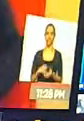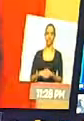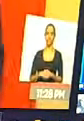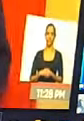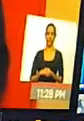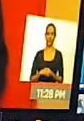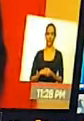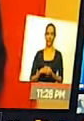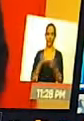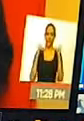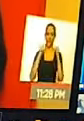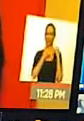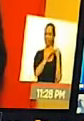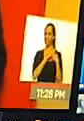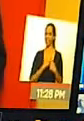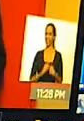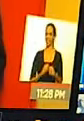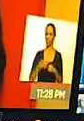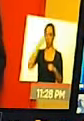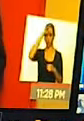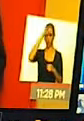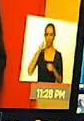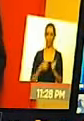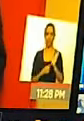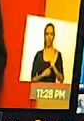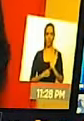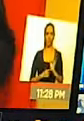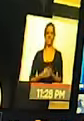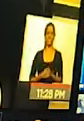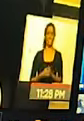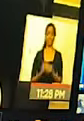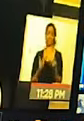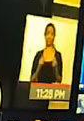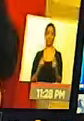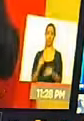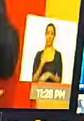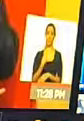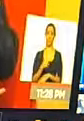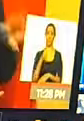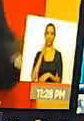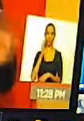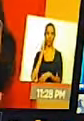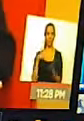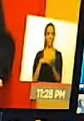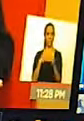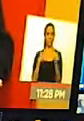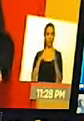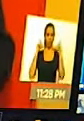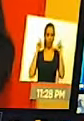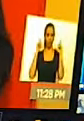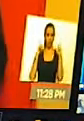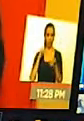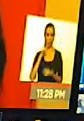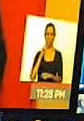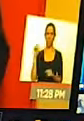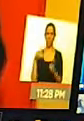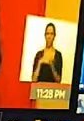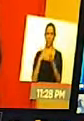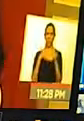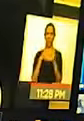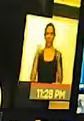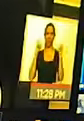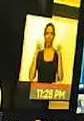Lilian con Tron, que es lo que pagó este. Este pagó demasiado. Bueno, y le pagó como $150,000 por la foto, o sea, $300,000 por la foto. Hasta